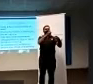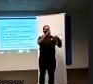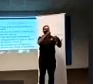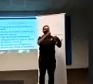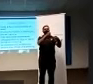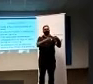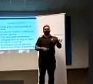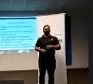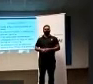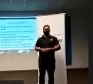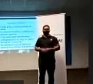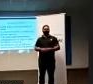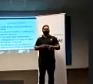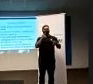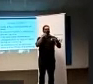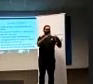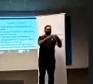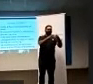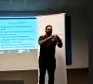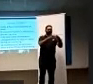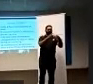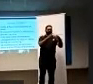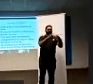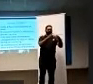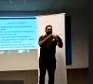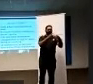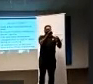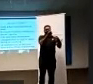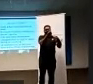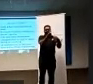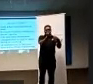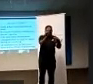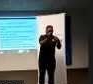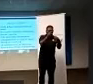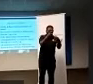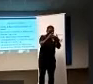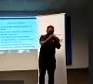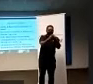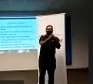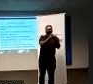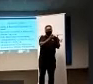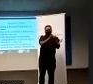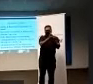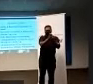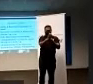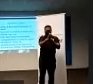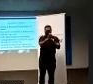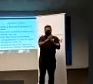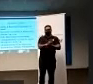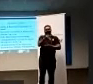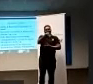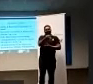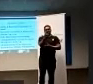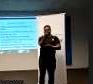el grupo que utilizaron 6 microgramos que en aquellos que usaron 3. La seroconversión fue del 93% para aquel